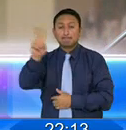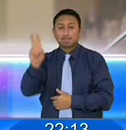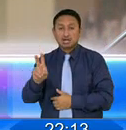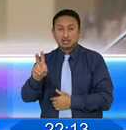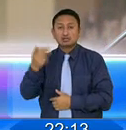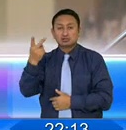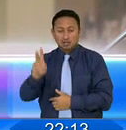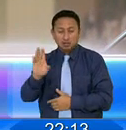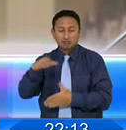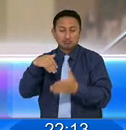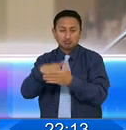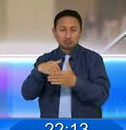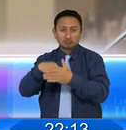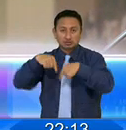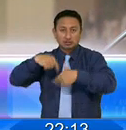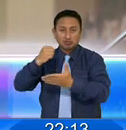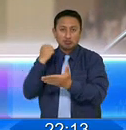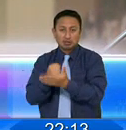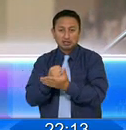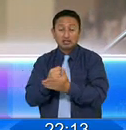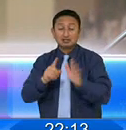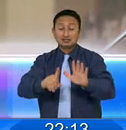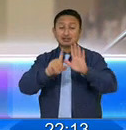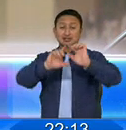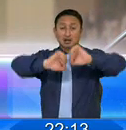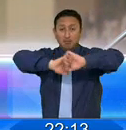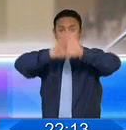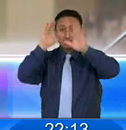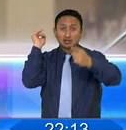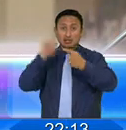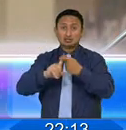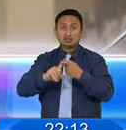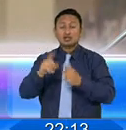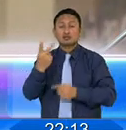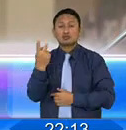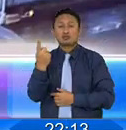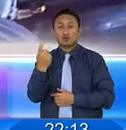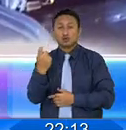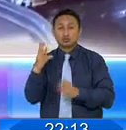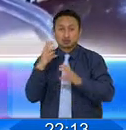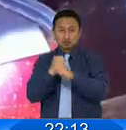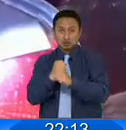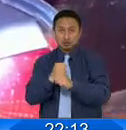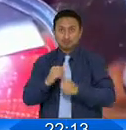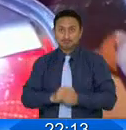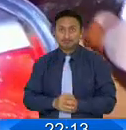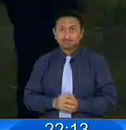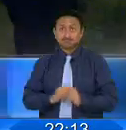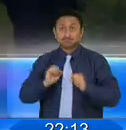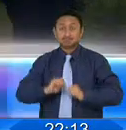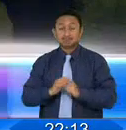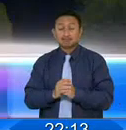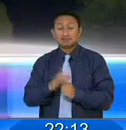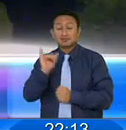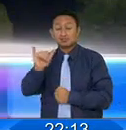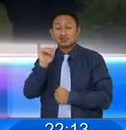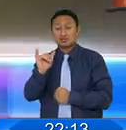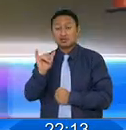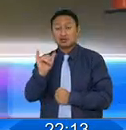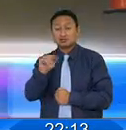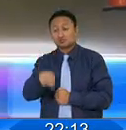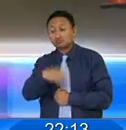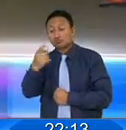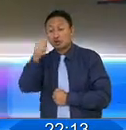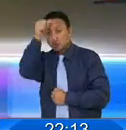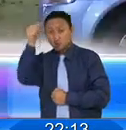también hay restricción por placa desde las 6 de la mañana hasta las 23 horas. Mientras que desde las 23 horas del sábado hasta las 6 de la mañana